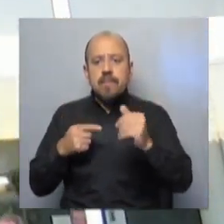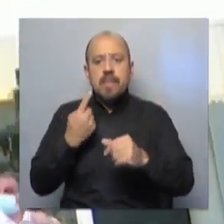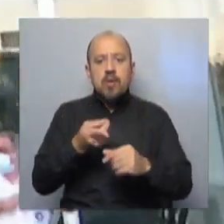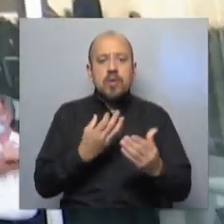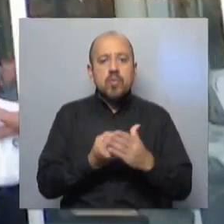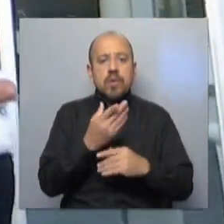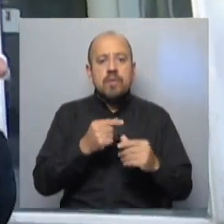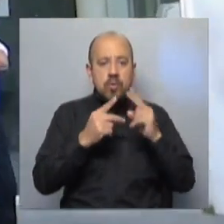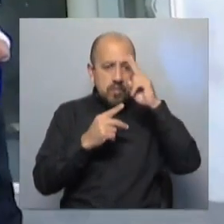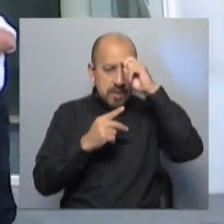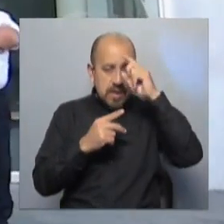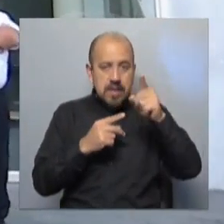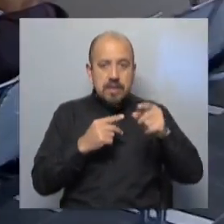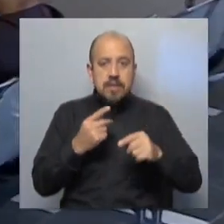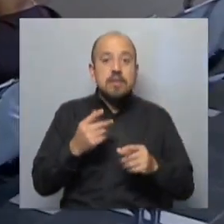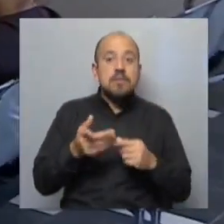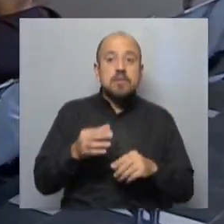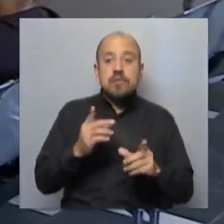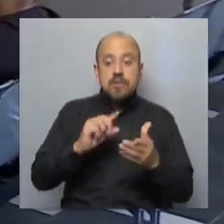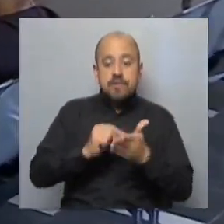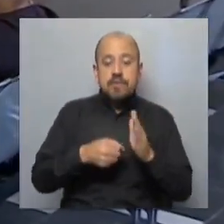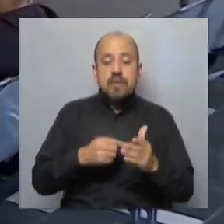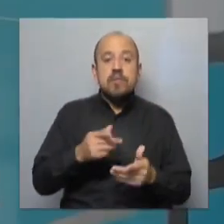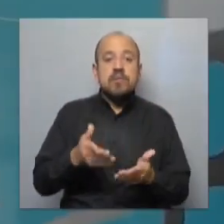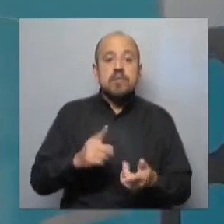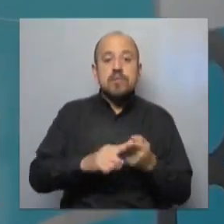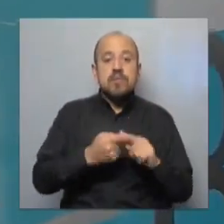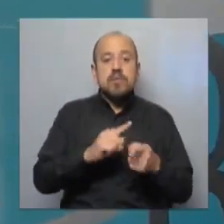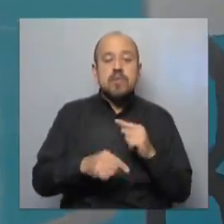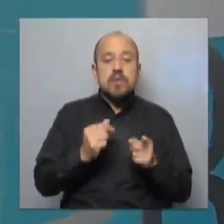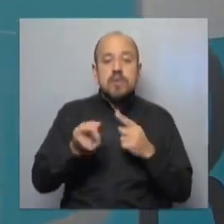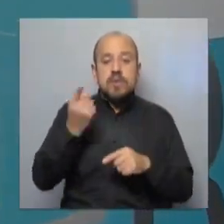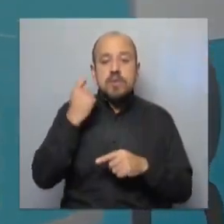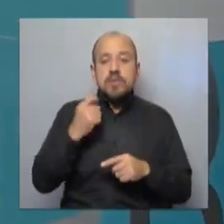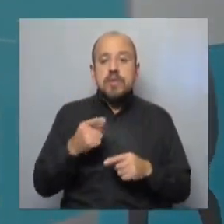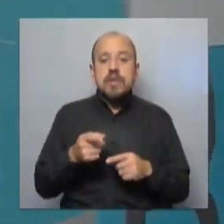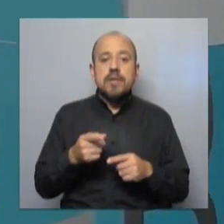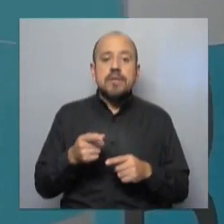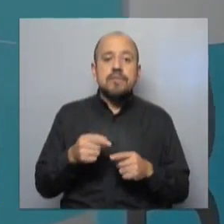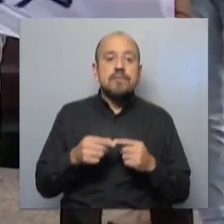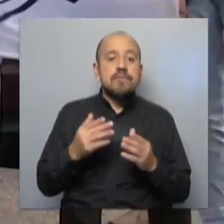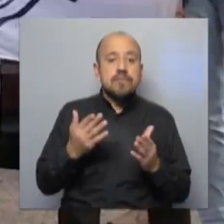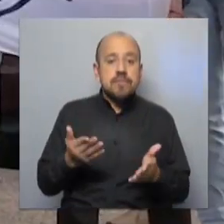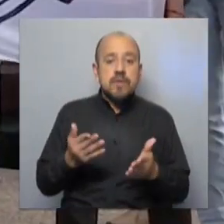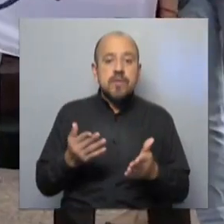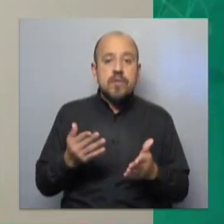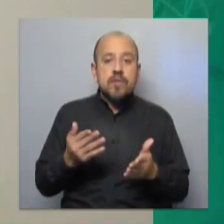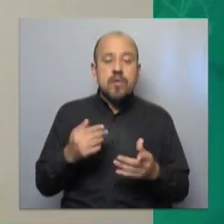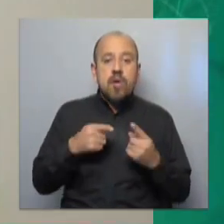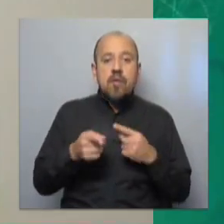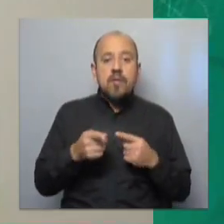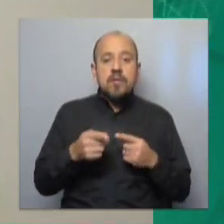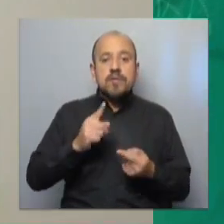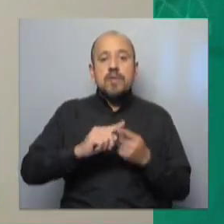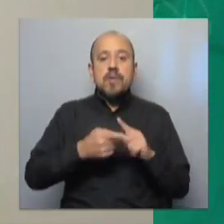primeros 52 días luego de firmado el convenio ya teníamos como el primer hito este de esta parte